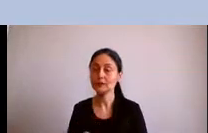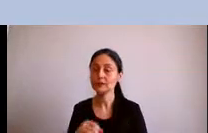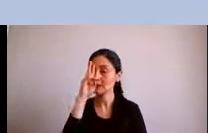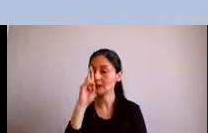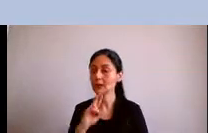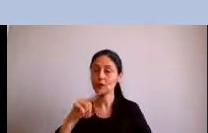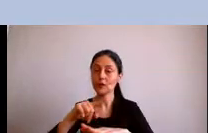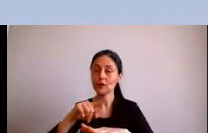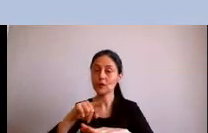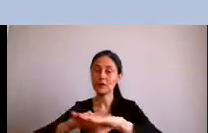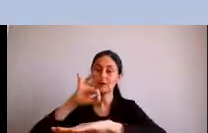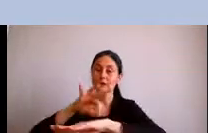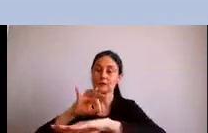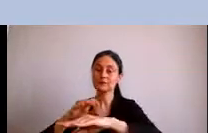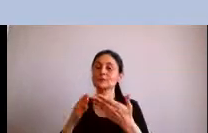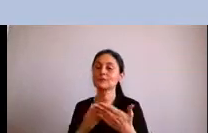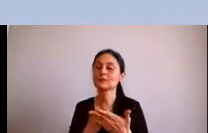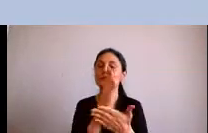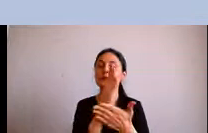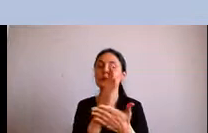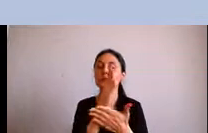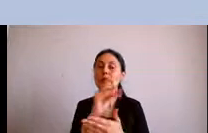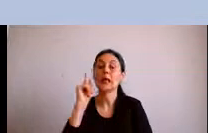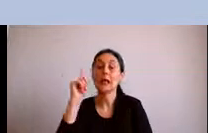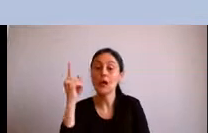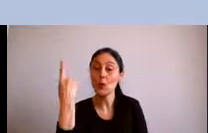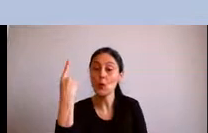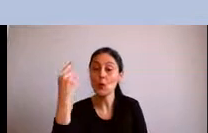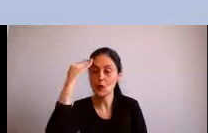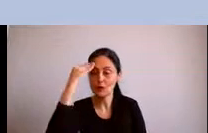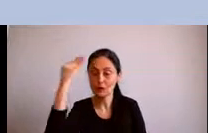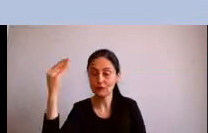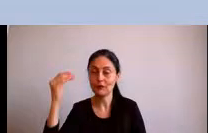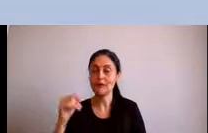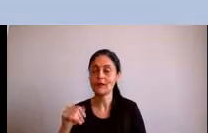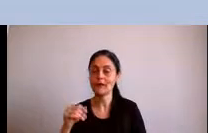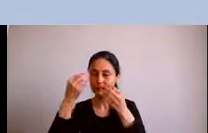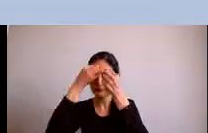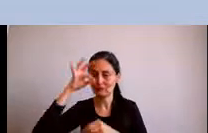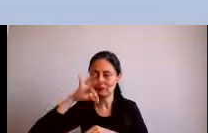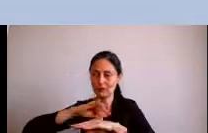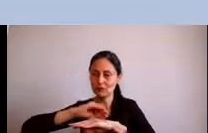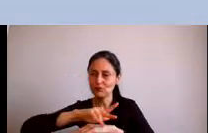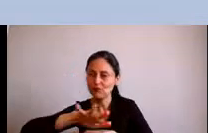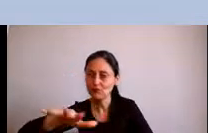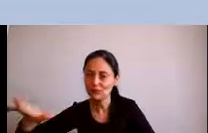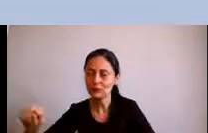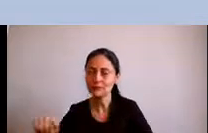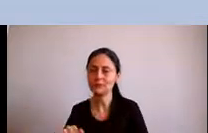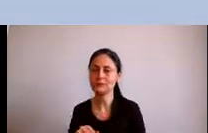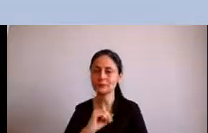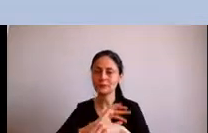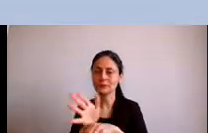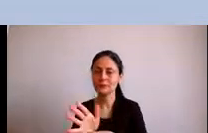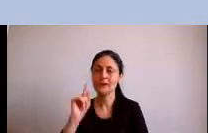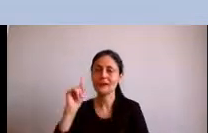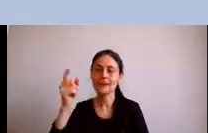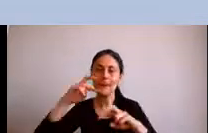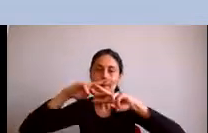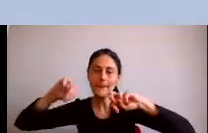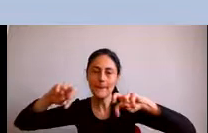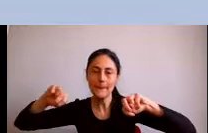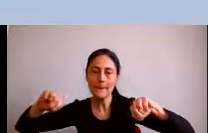partió del día 1 de la pandemia, por ahí por los primeros días de marzo, cuando se diagnosticó el primer caso en Chile, por